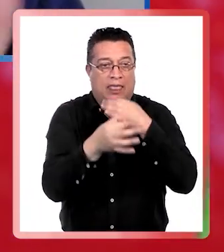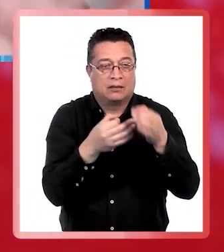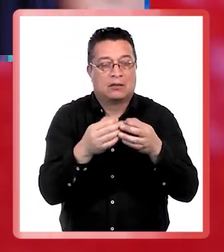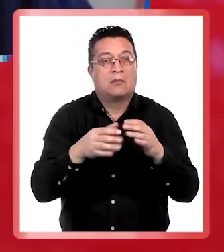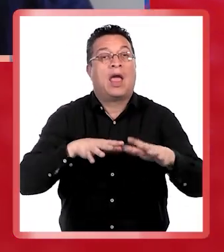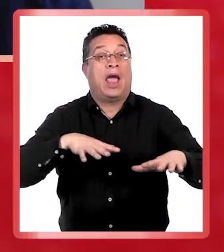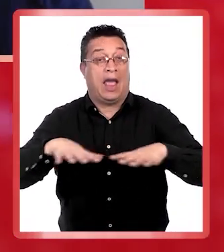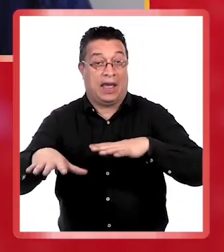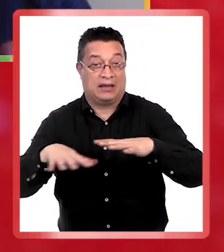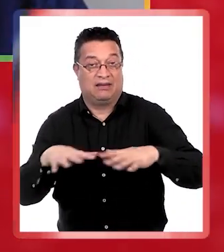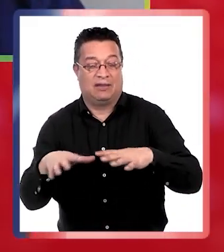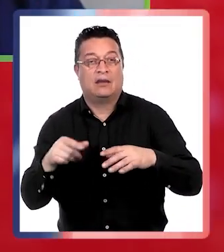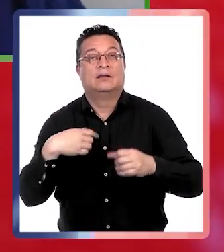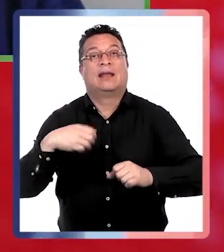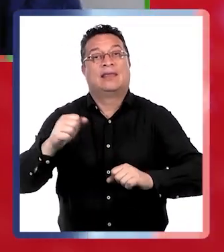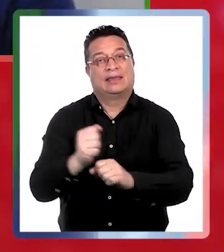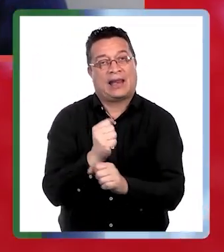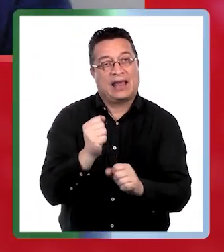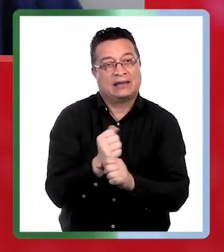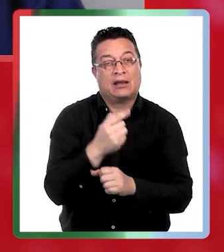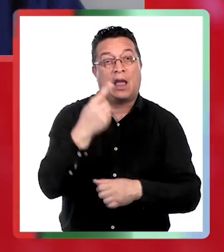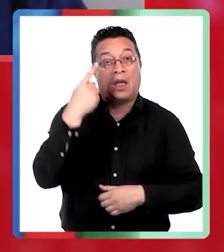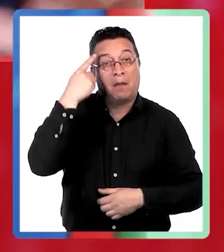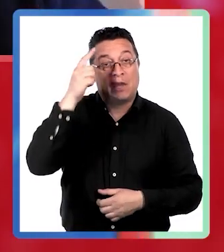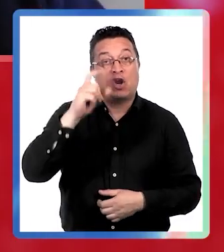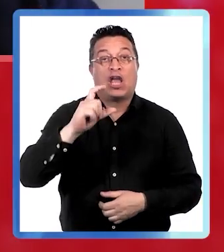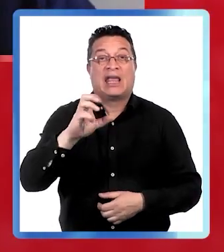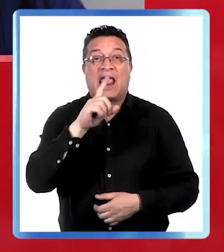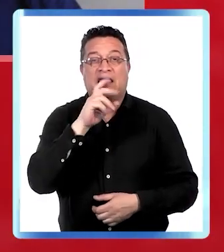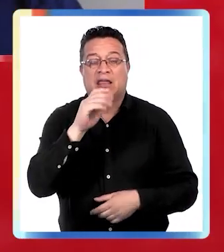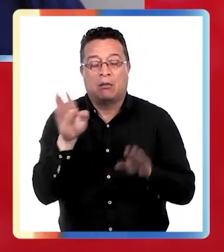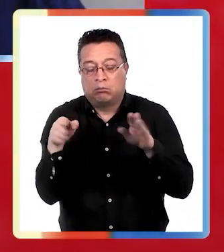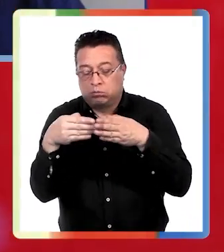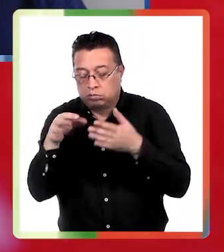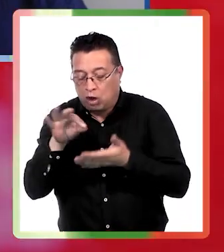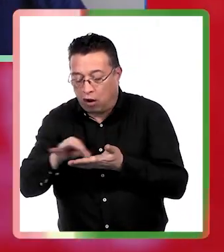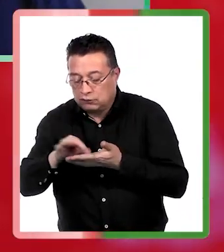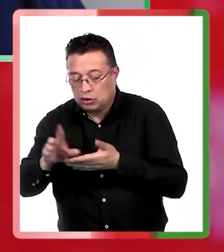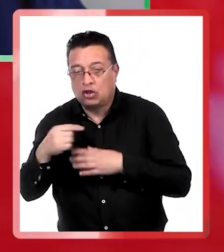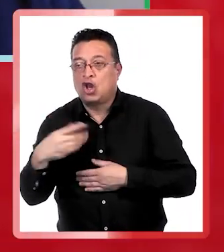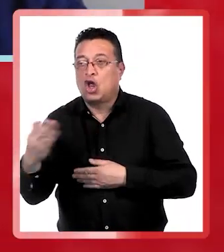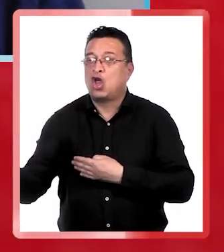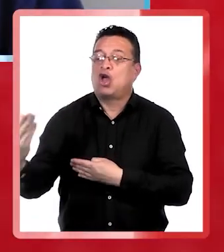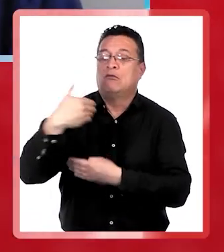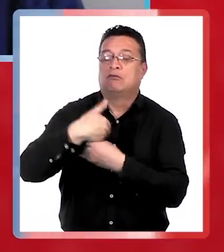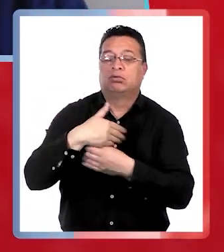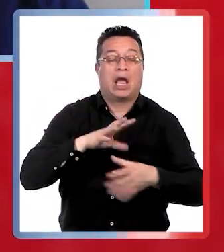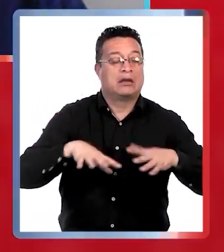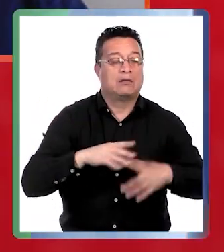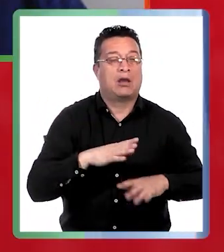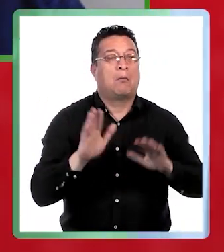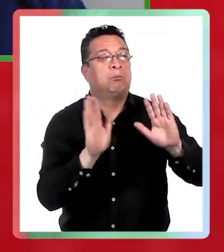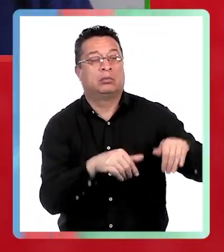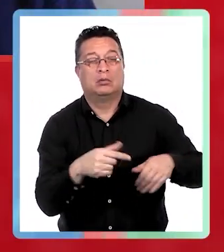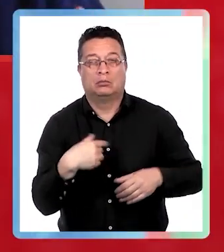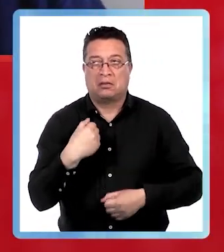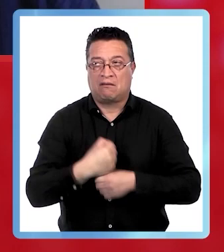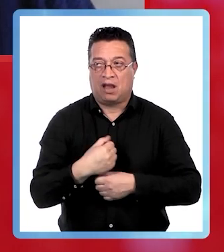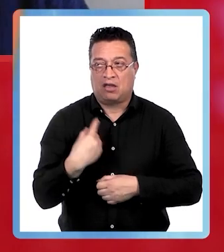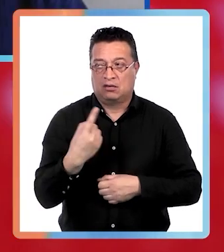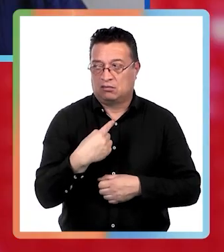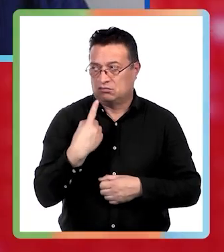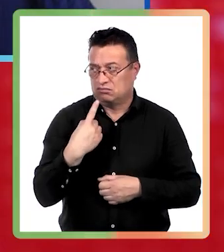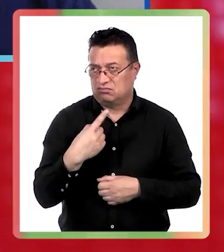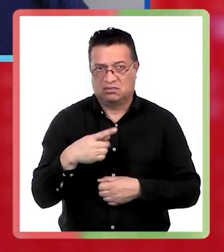están haciendo actividades, están haciendo talleres, pero el gerente está encerrado en su oficina o no viene a las actividades, uno